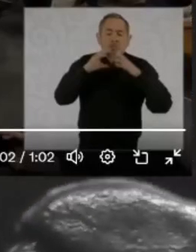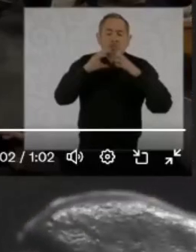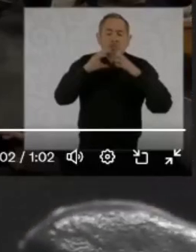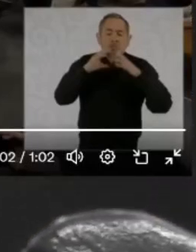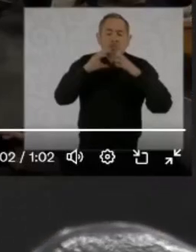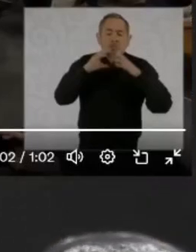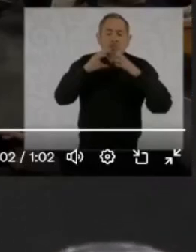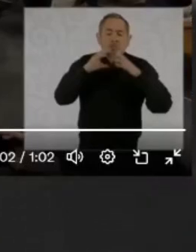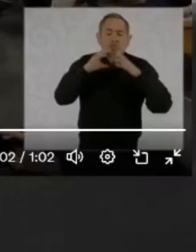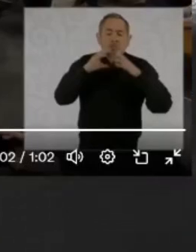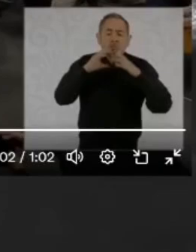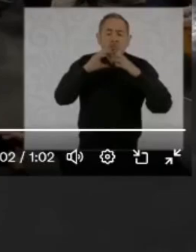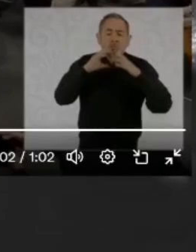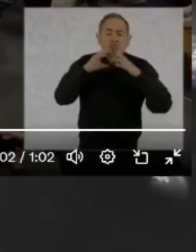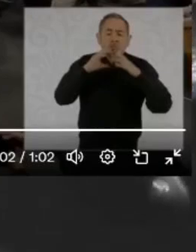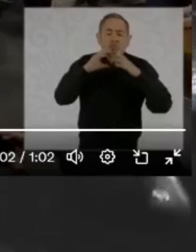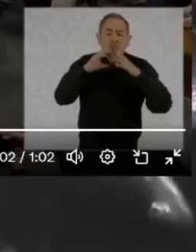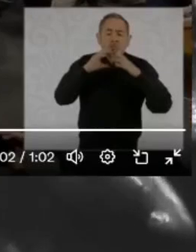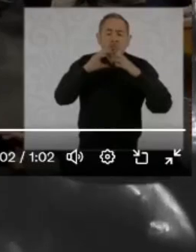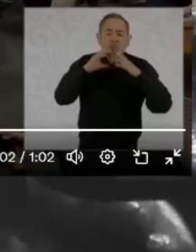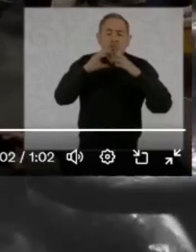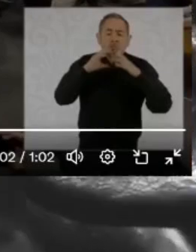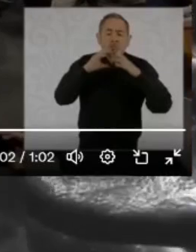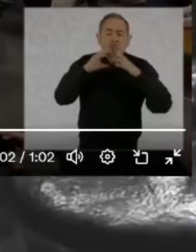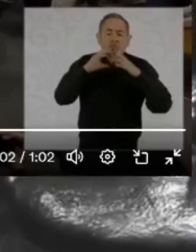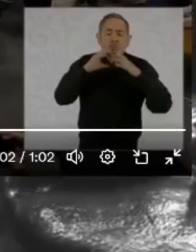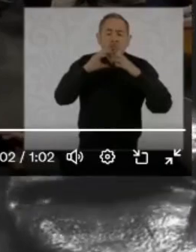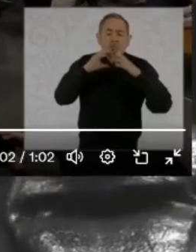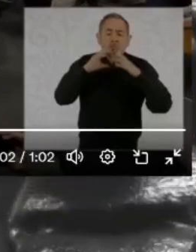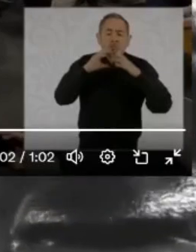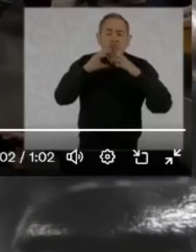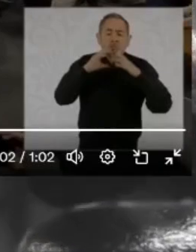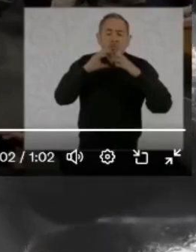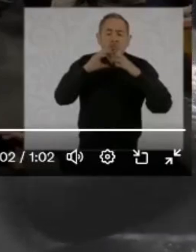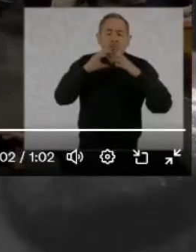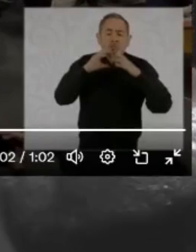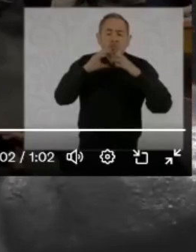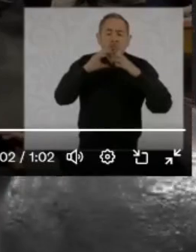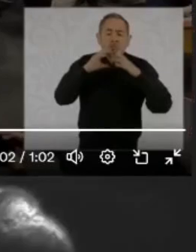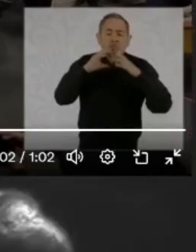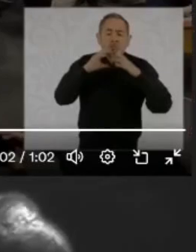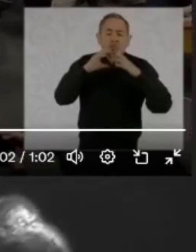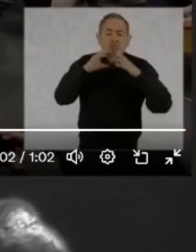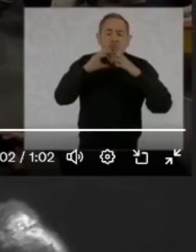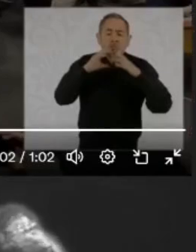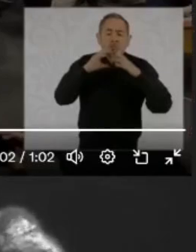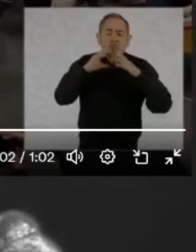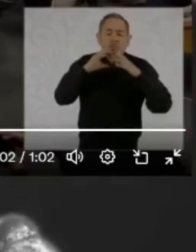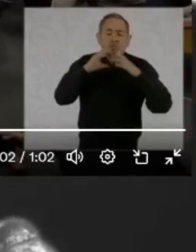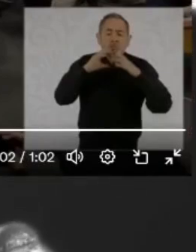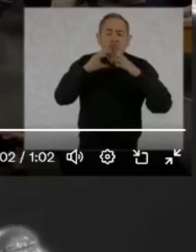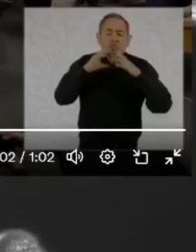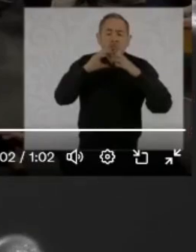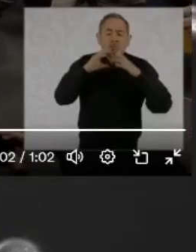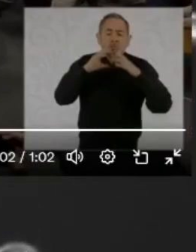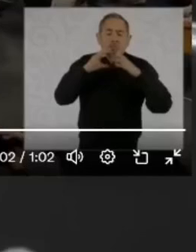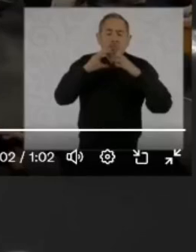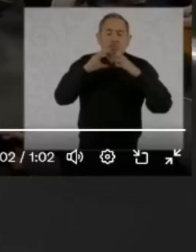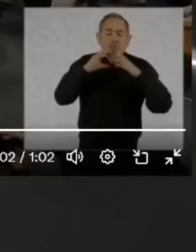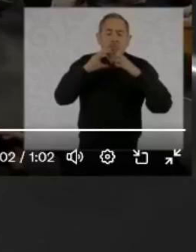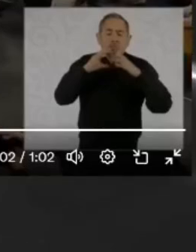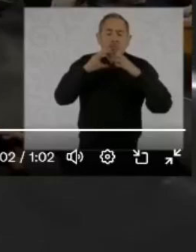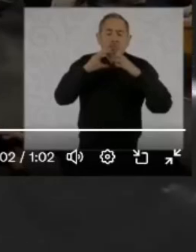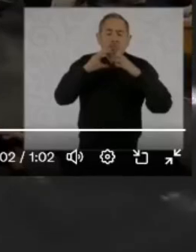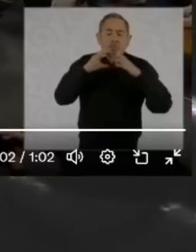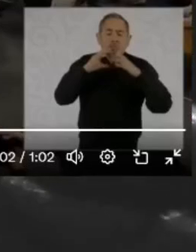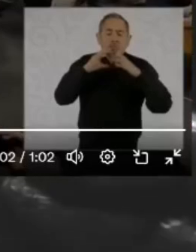toda esa zona se tenían vacas, de hecho por eso la porra de la Prepa 5 es alfalfa, vacas y caca, arriba la Prepa de Coapa.